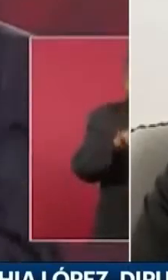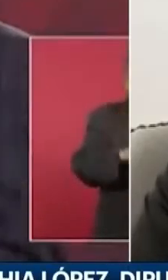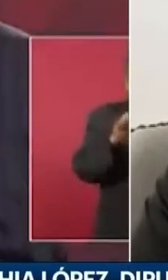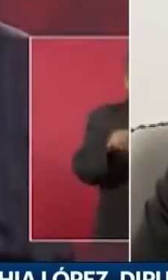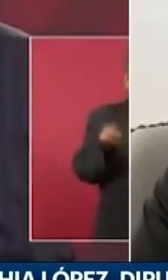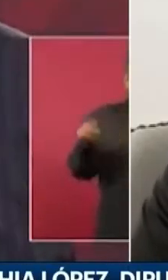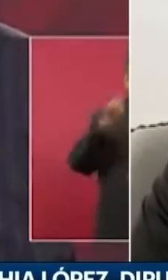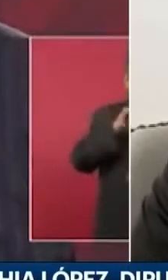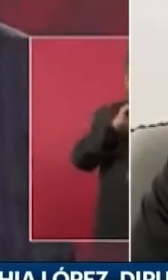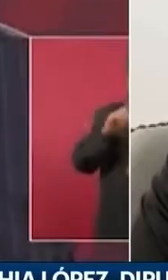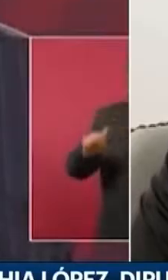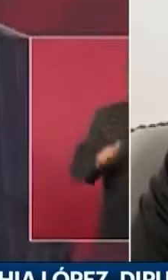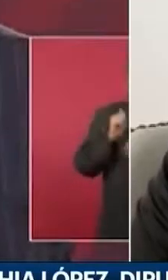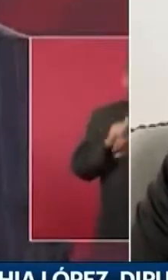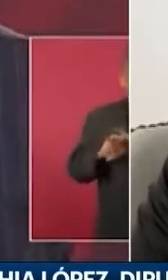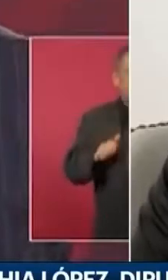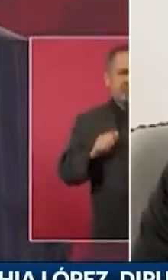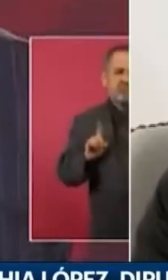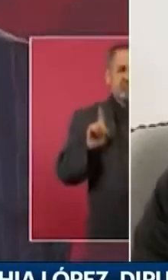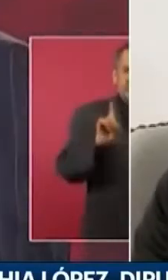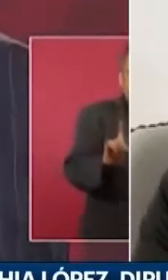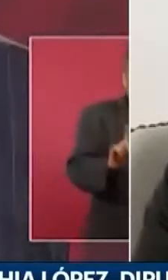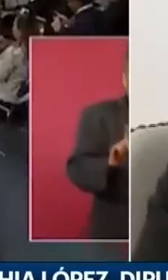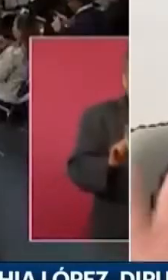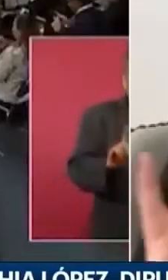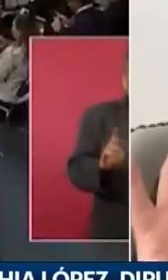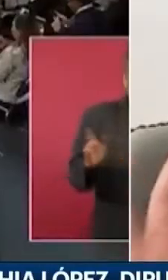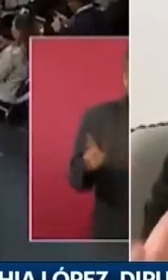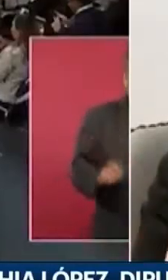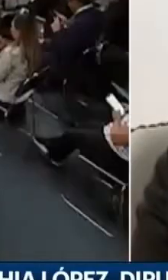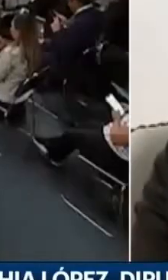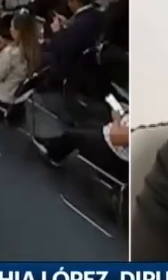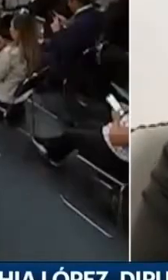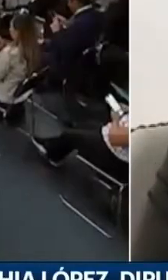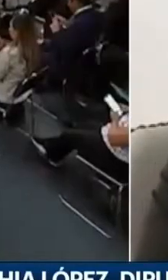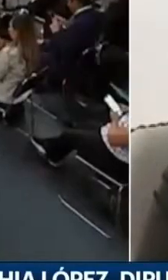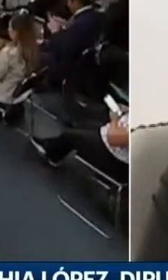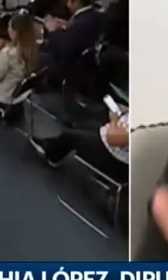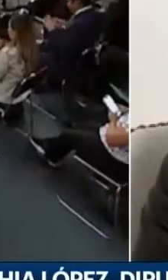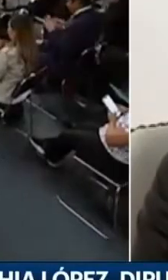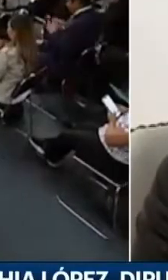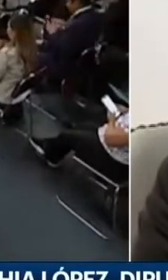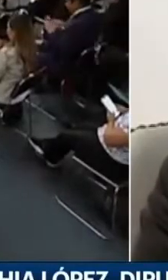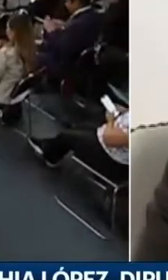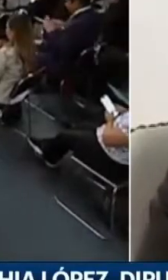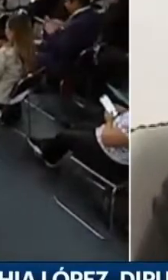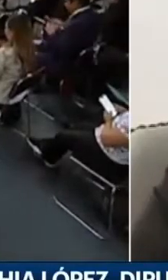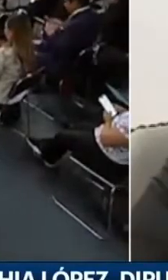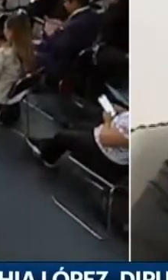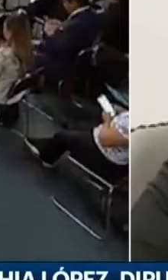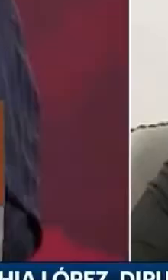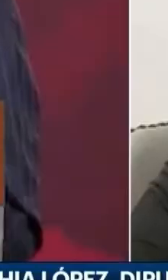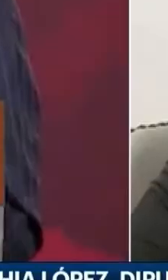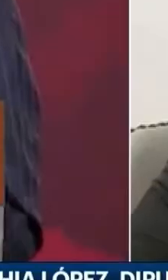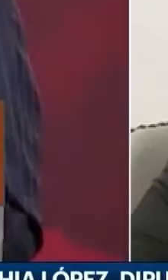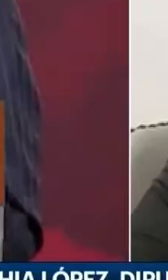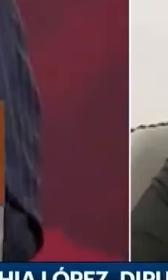verdaderamente importante para el mundo. Te quiero decir que la población de estos países que están en la alianza son